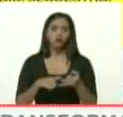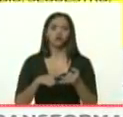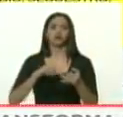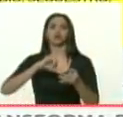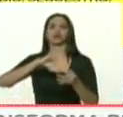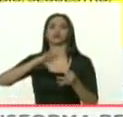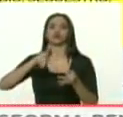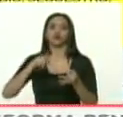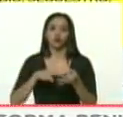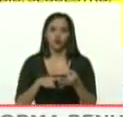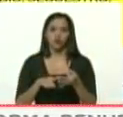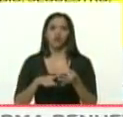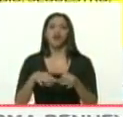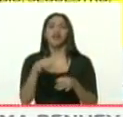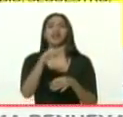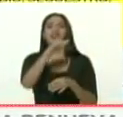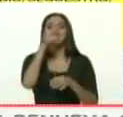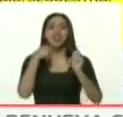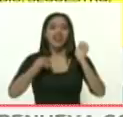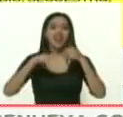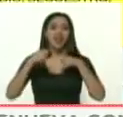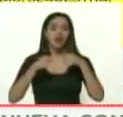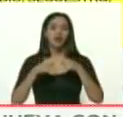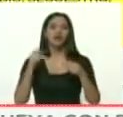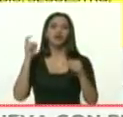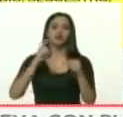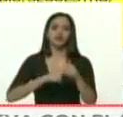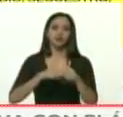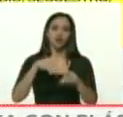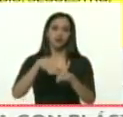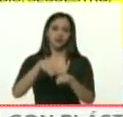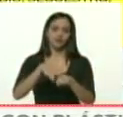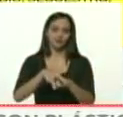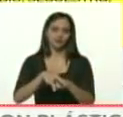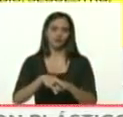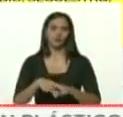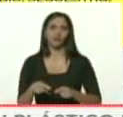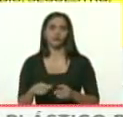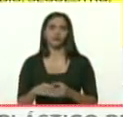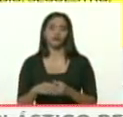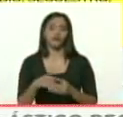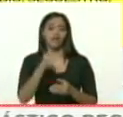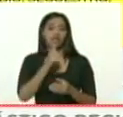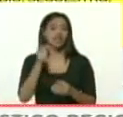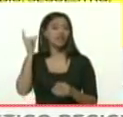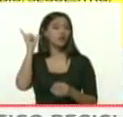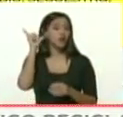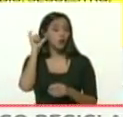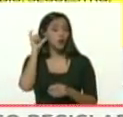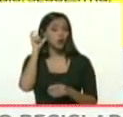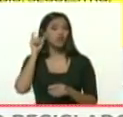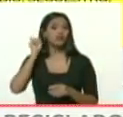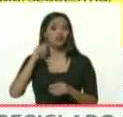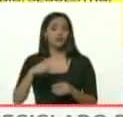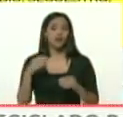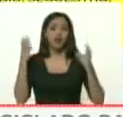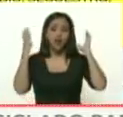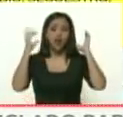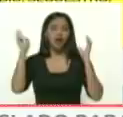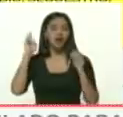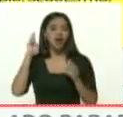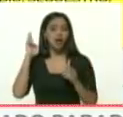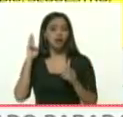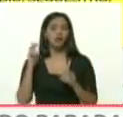extorsión, narcotráfico y asociación para delinquir. Para quienes nos siguen también a través de las señales